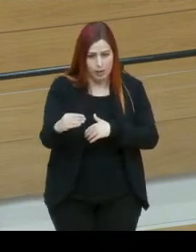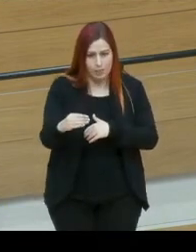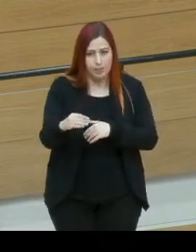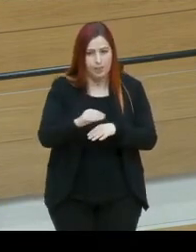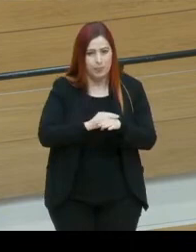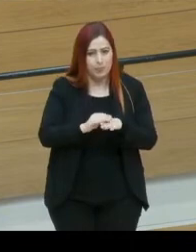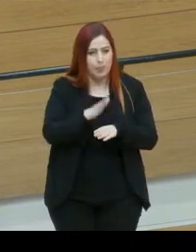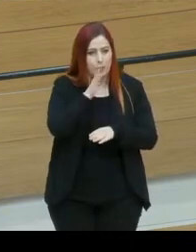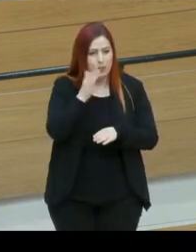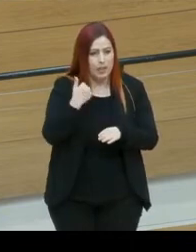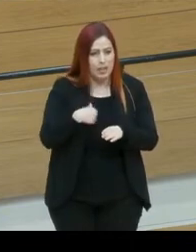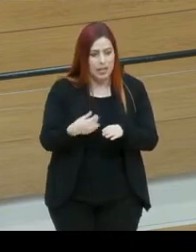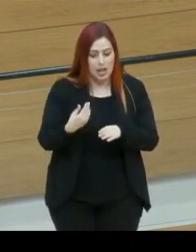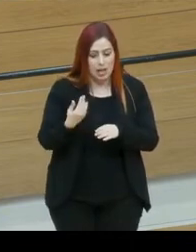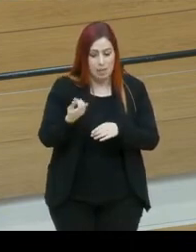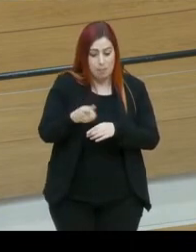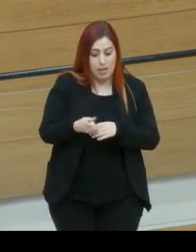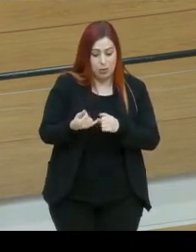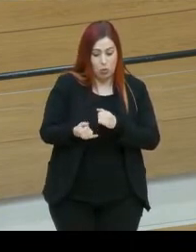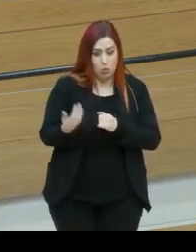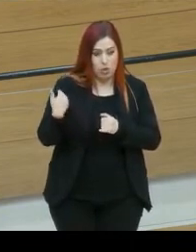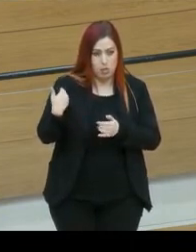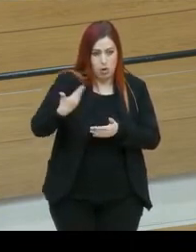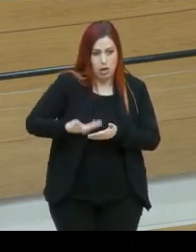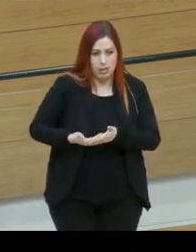consumido alcohol en el último mes.